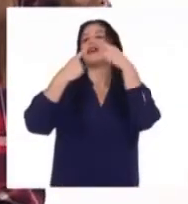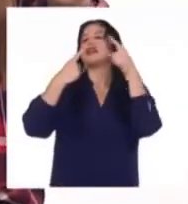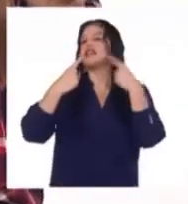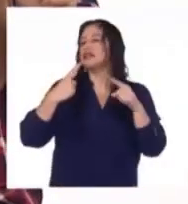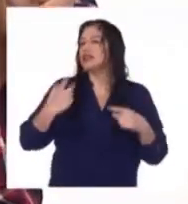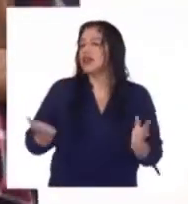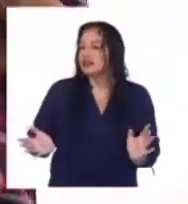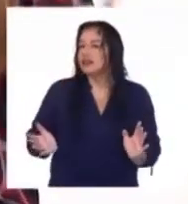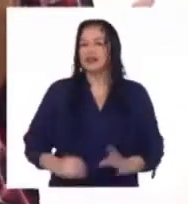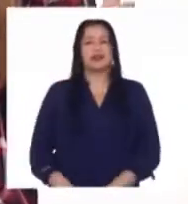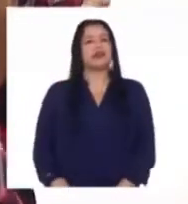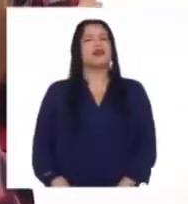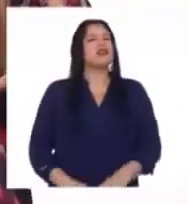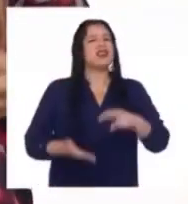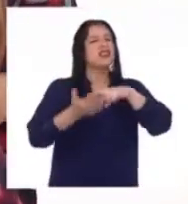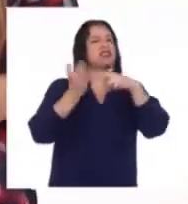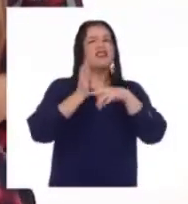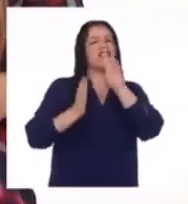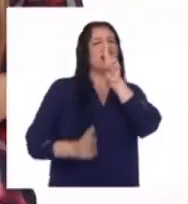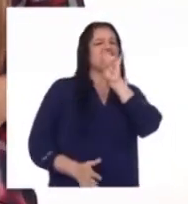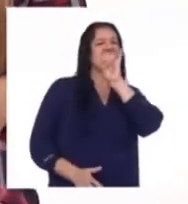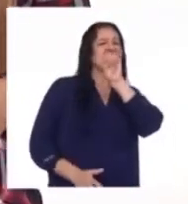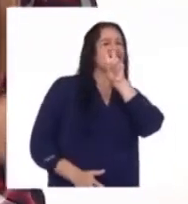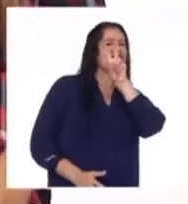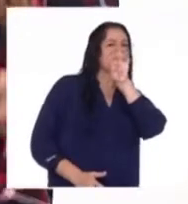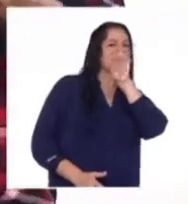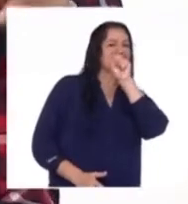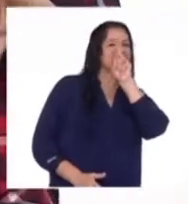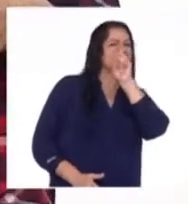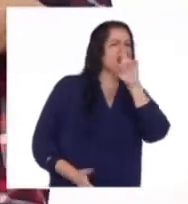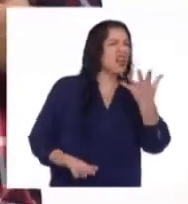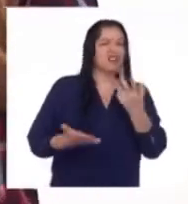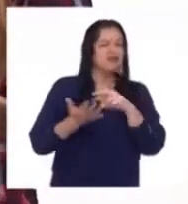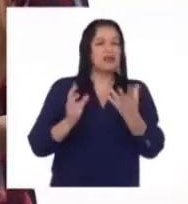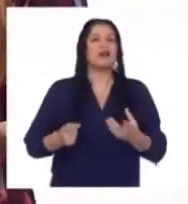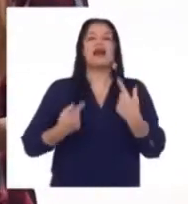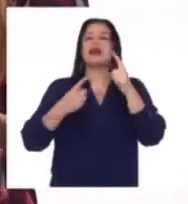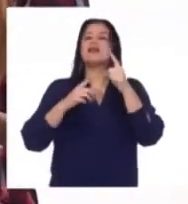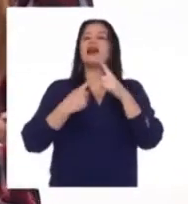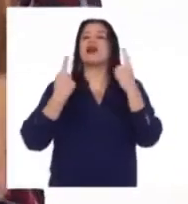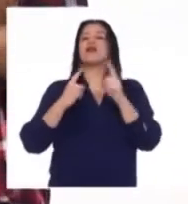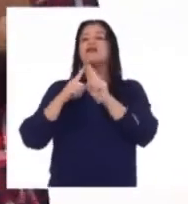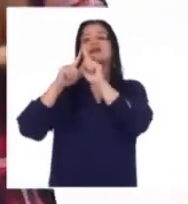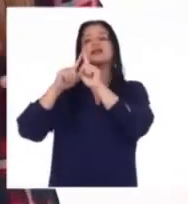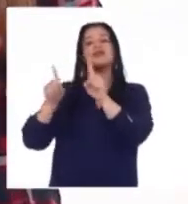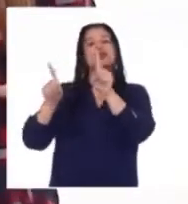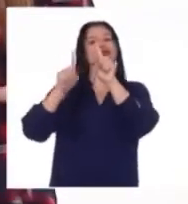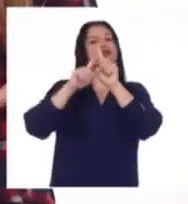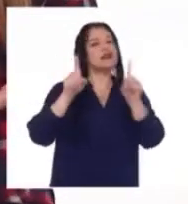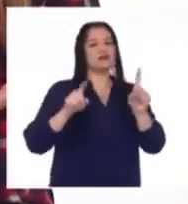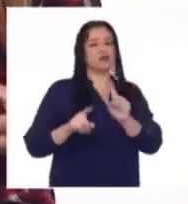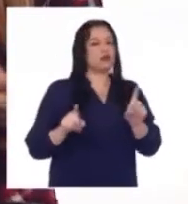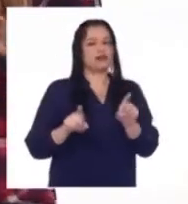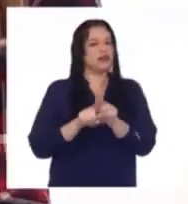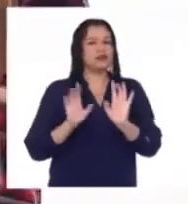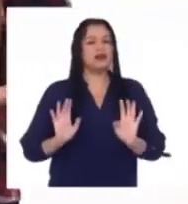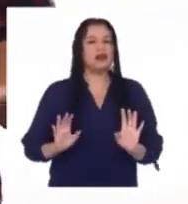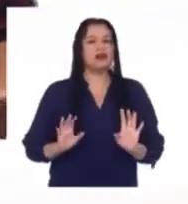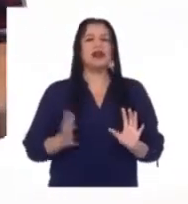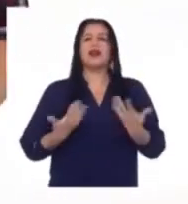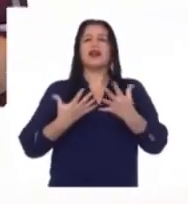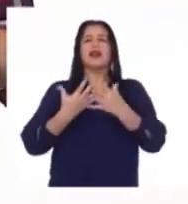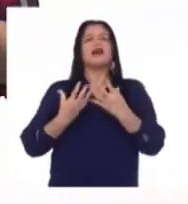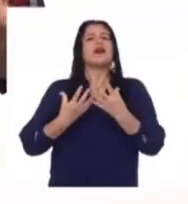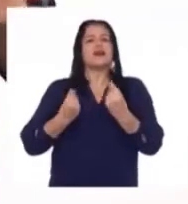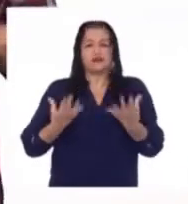Diversidad. ¿Y qué es exactamente? Es aquello variado, diferente, la